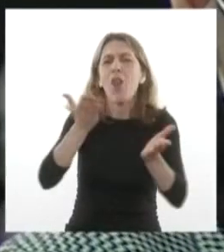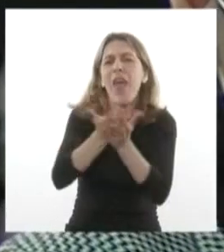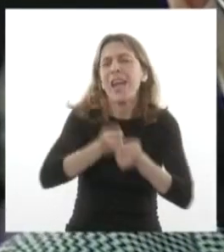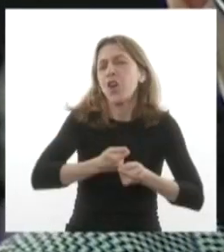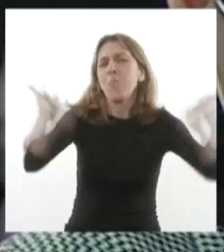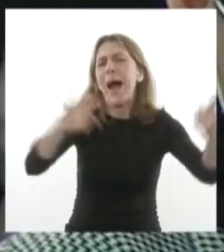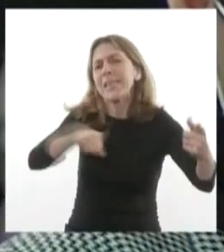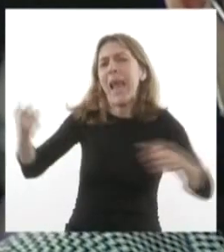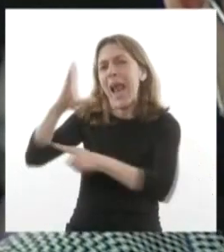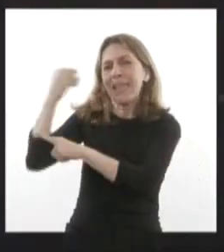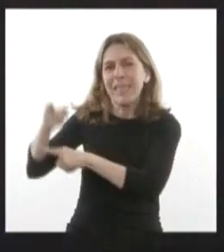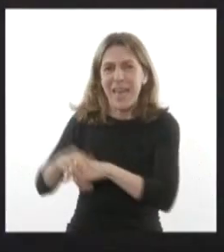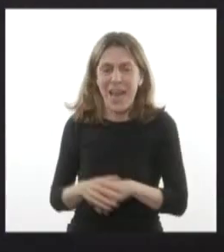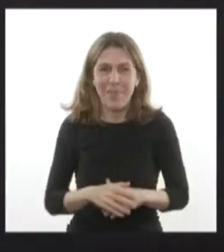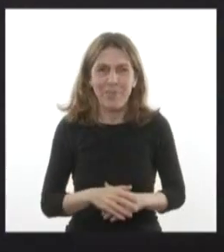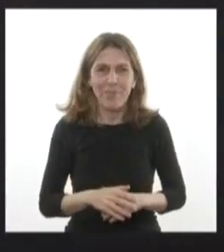ella.